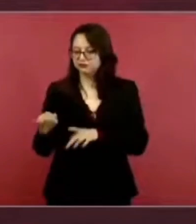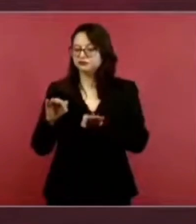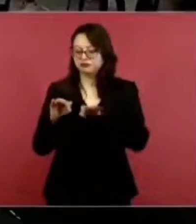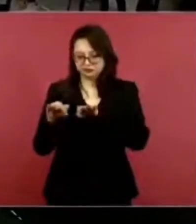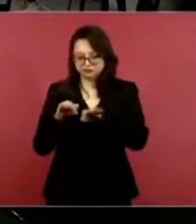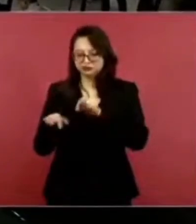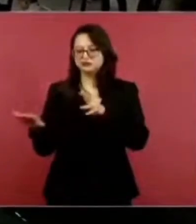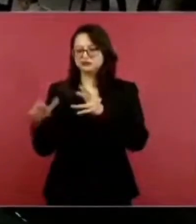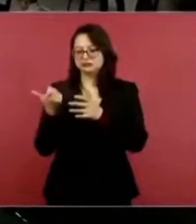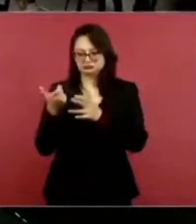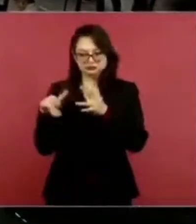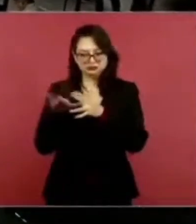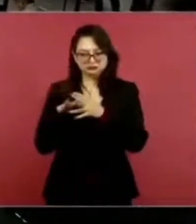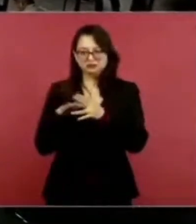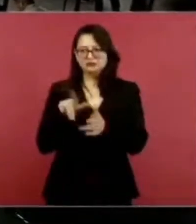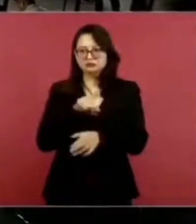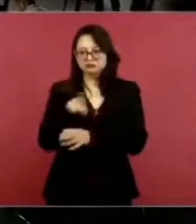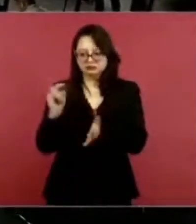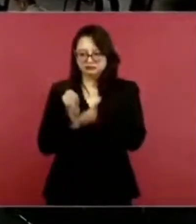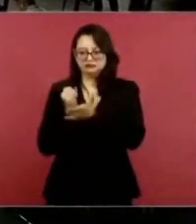no pagaban impuestos.